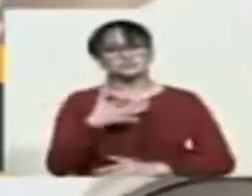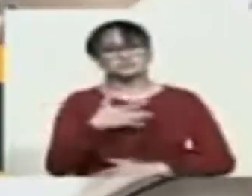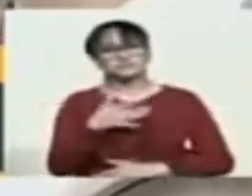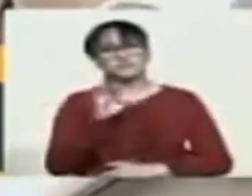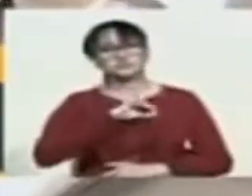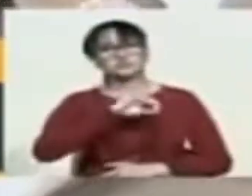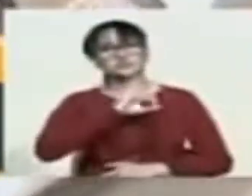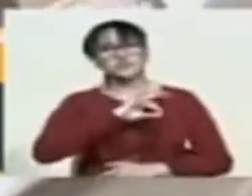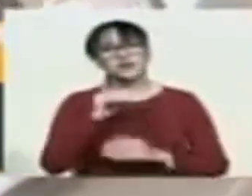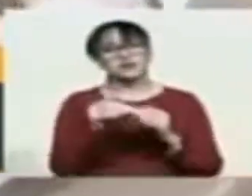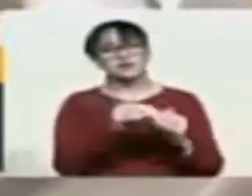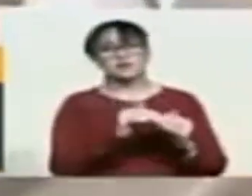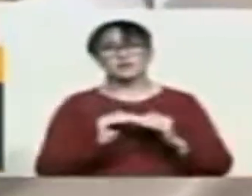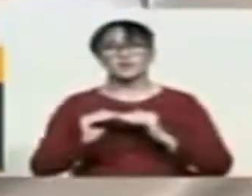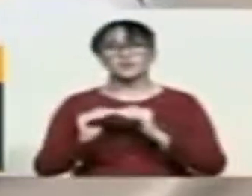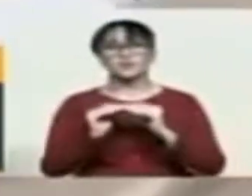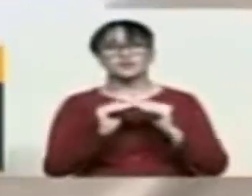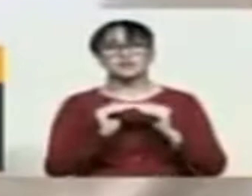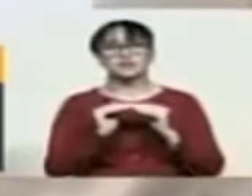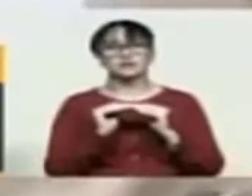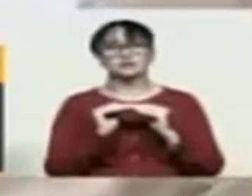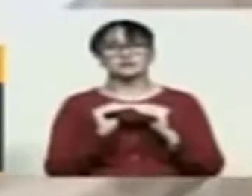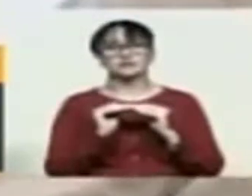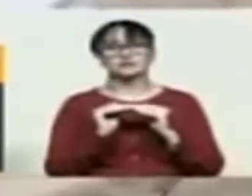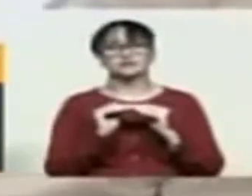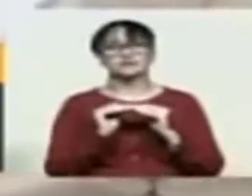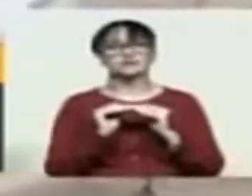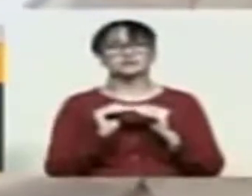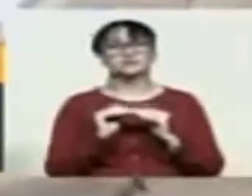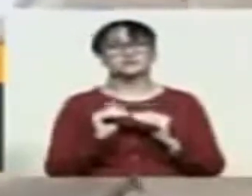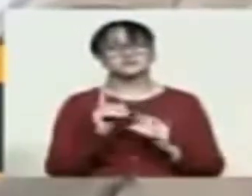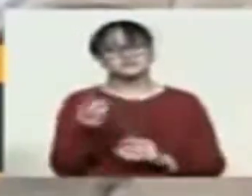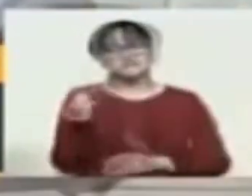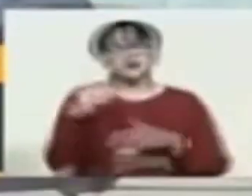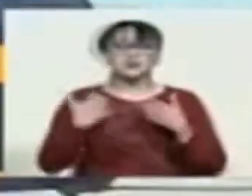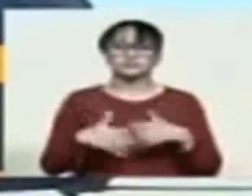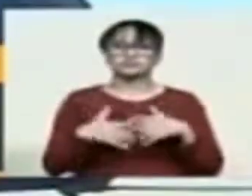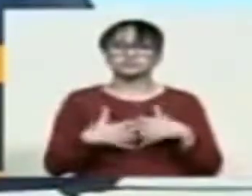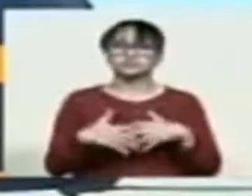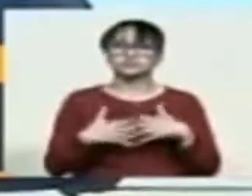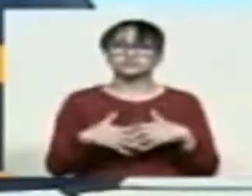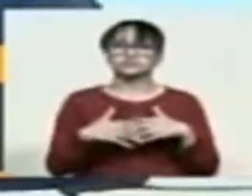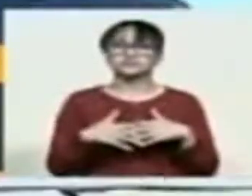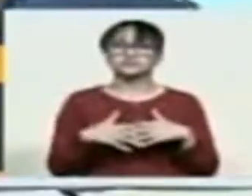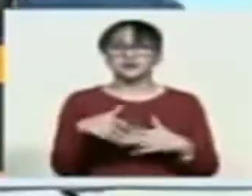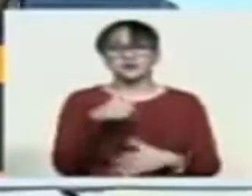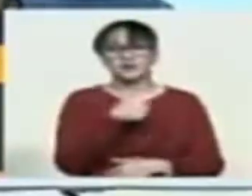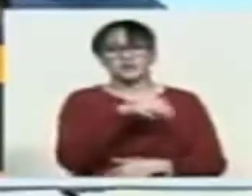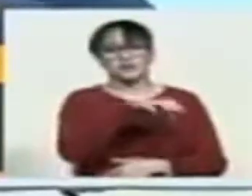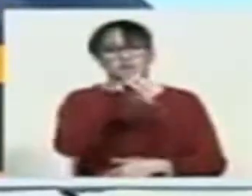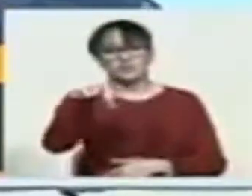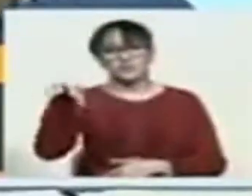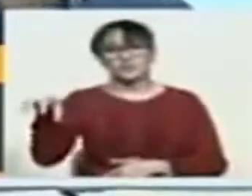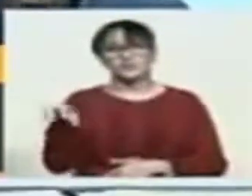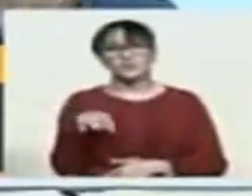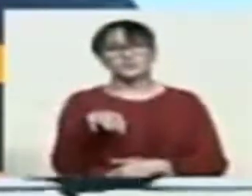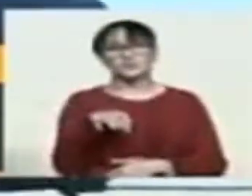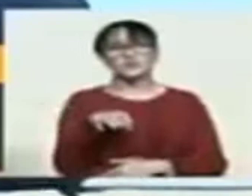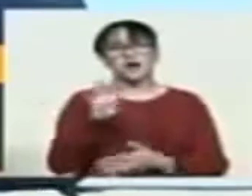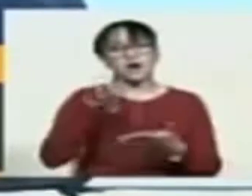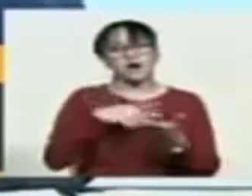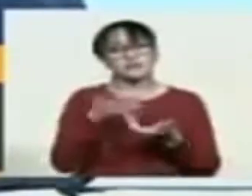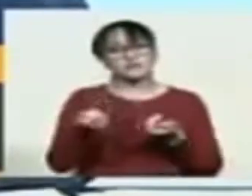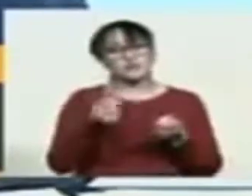de igualdad y además con una visión clara del desarrollo de las fuerzas productivas sectoriales a través de la agenda